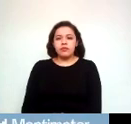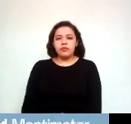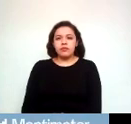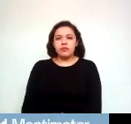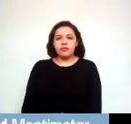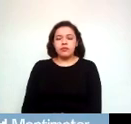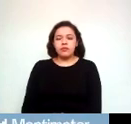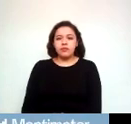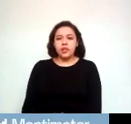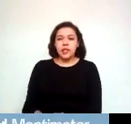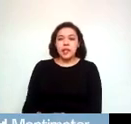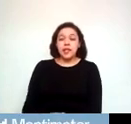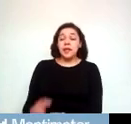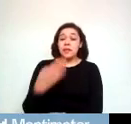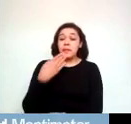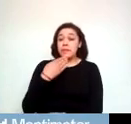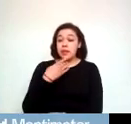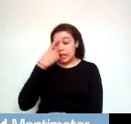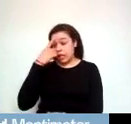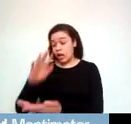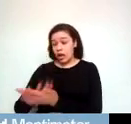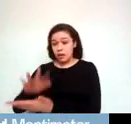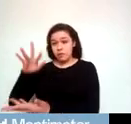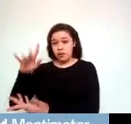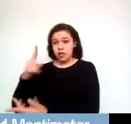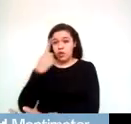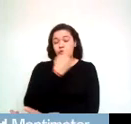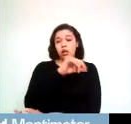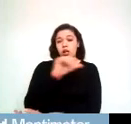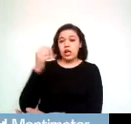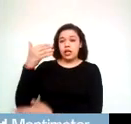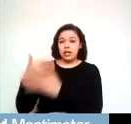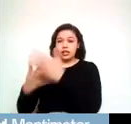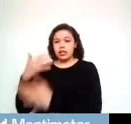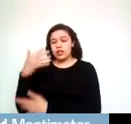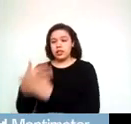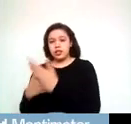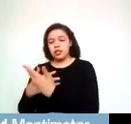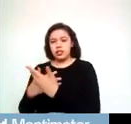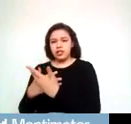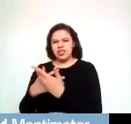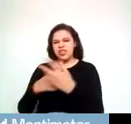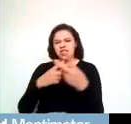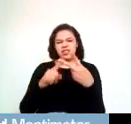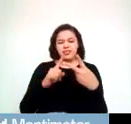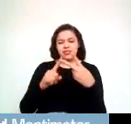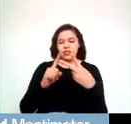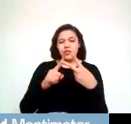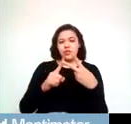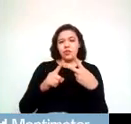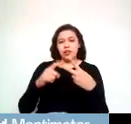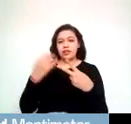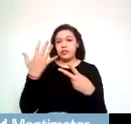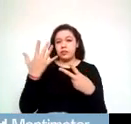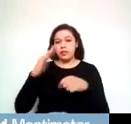Muy bien, pues creo que la mayoría tiene de 1 a 15 y se acerca mucho el de más de 50